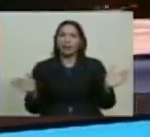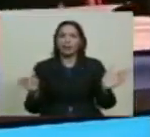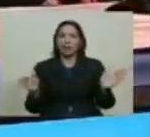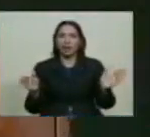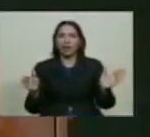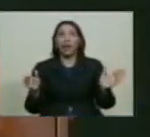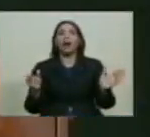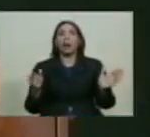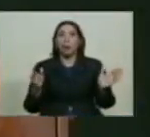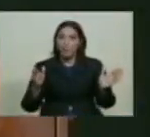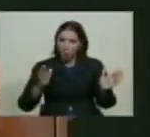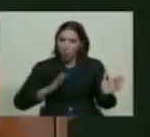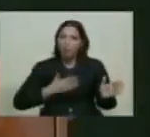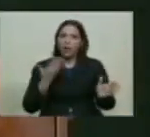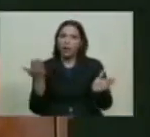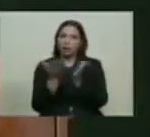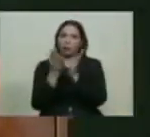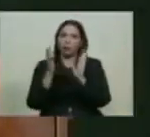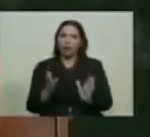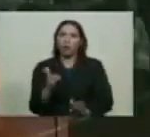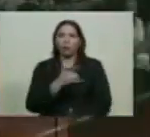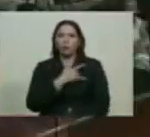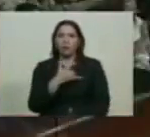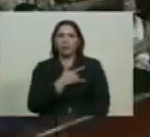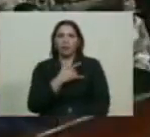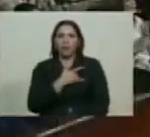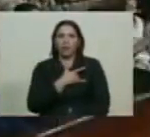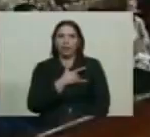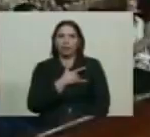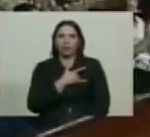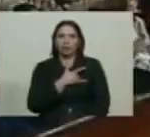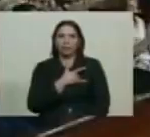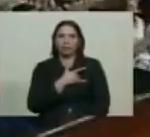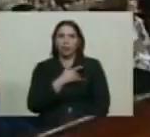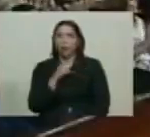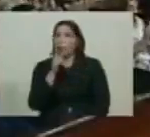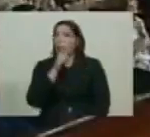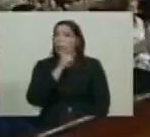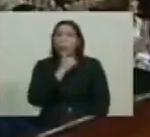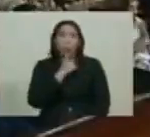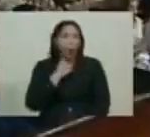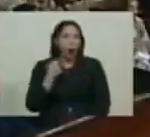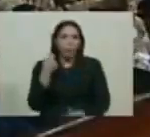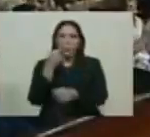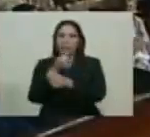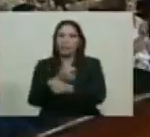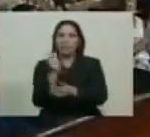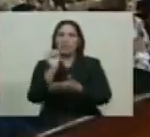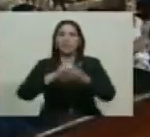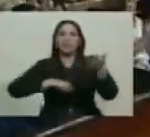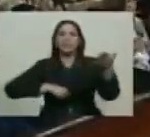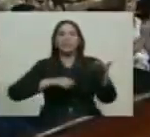universidades técnicas y universidades tecnológicas. Ya no hay bachilleres sin cupos en Venezuela.